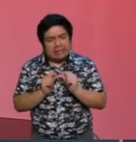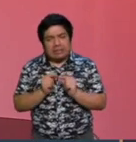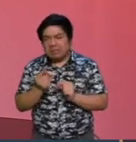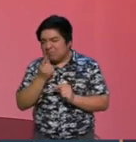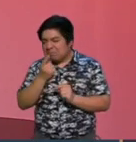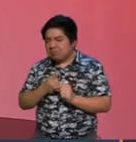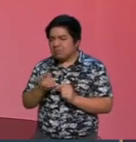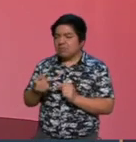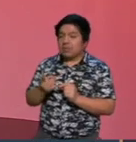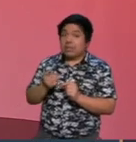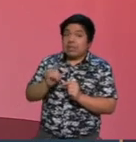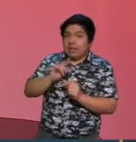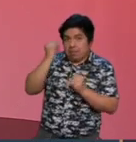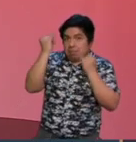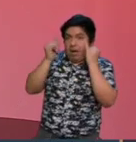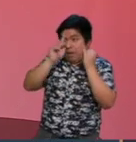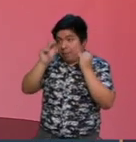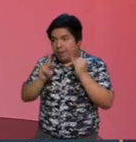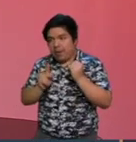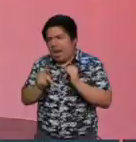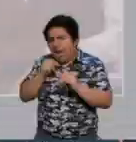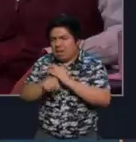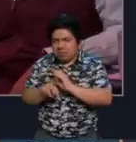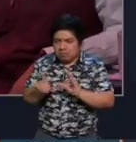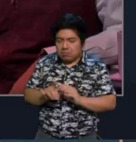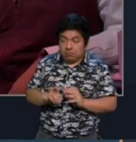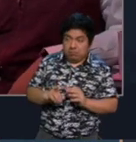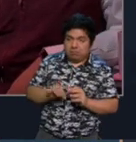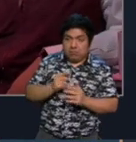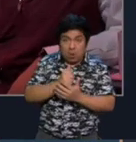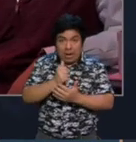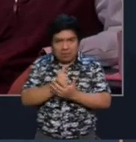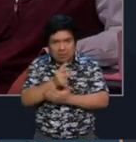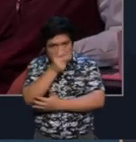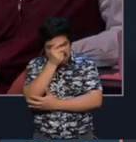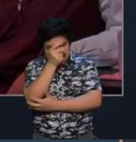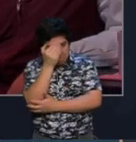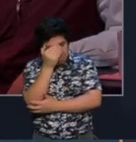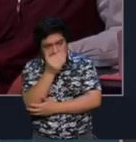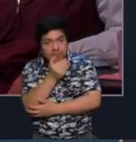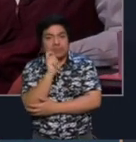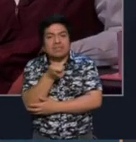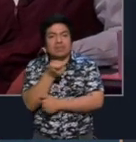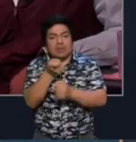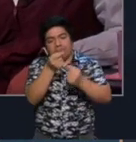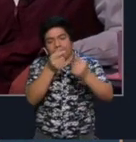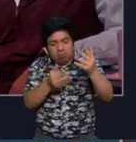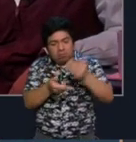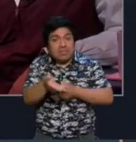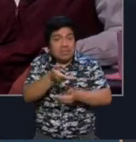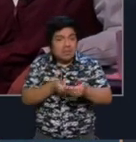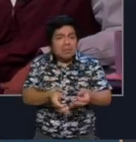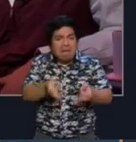nos quieren decir de que podría estar peor, ¿no? Entonces pues no se quejen tanto. Una ciudad inteligente debe tener todos sus servicios en óptimas